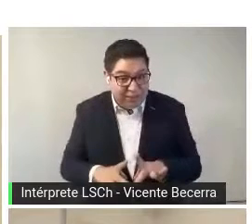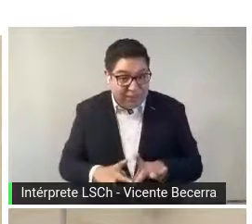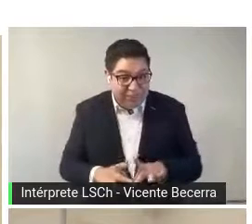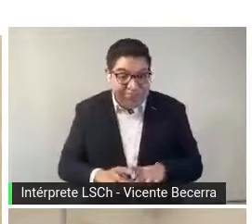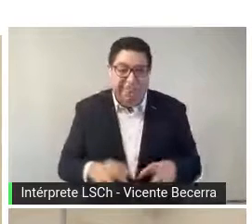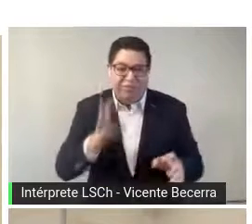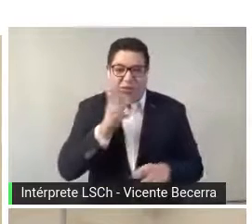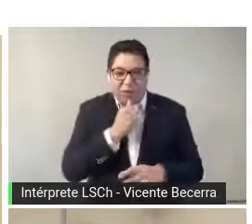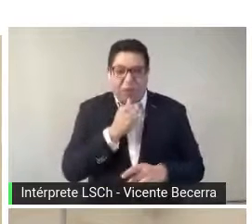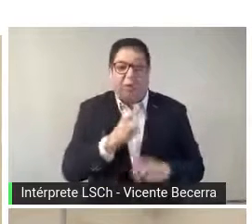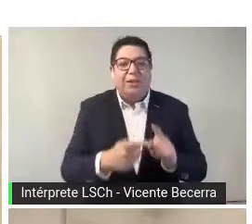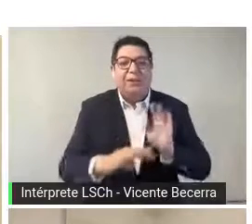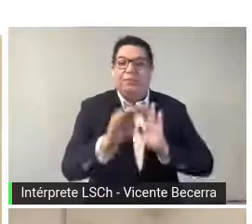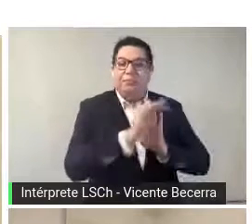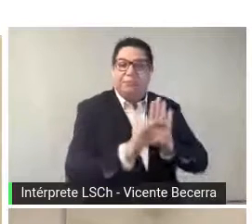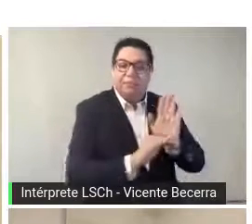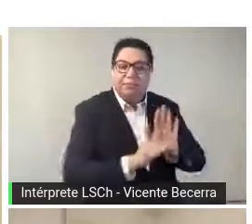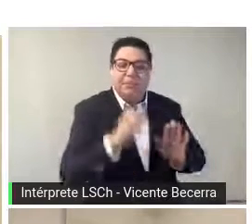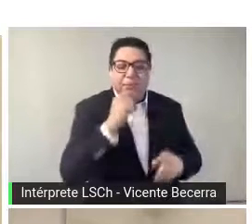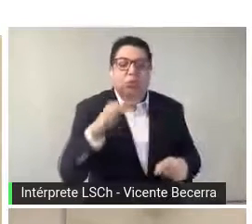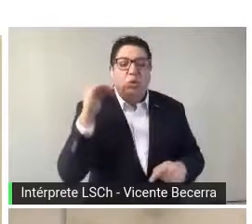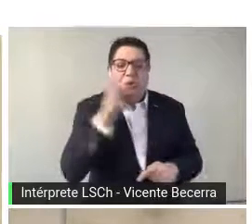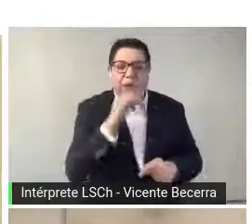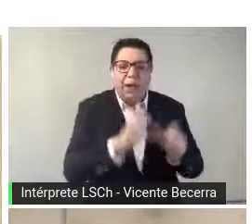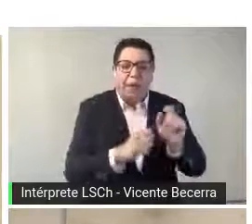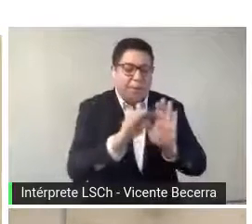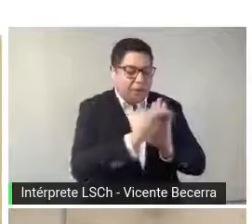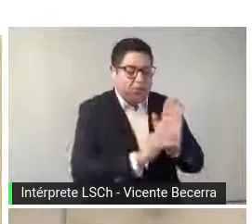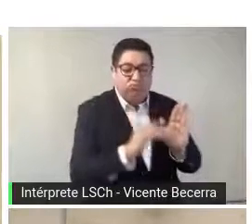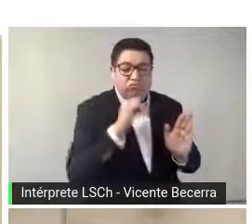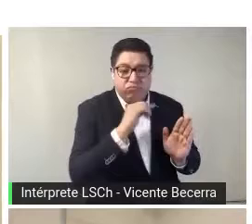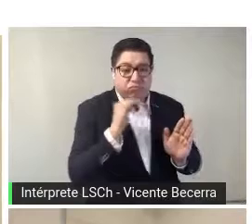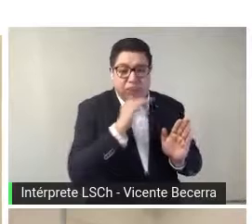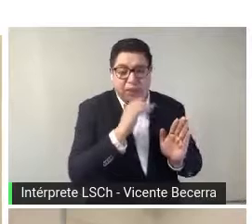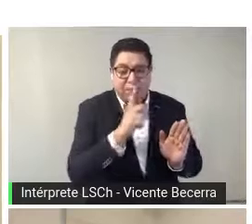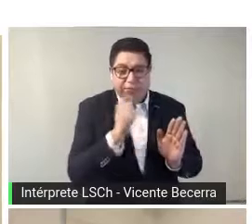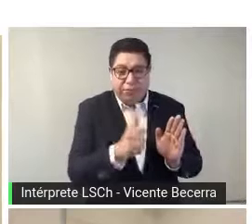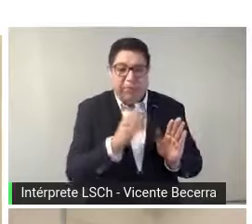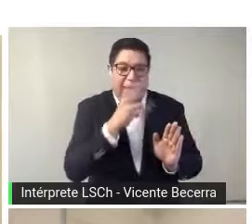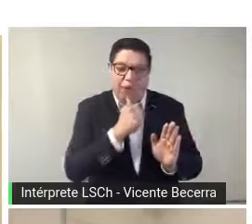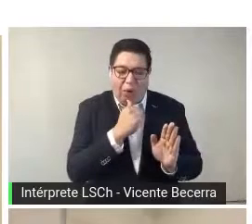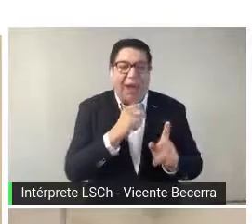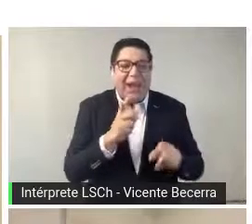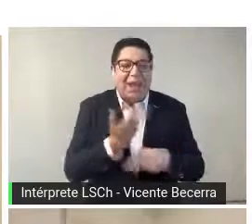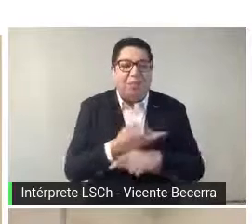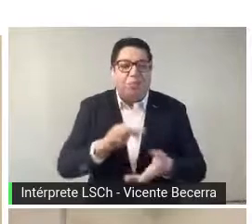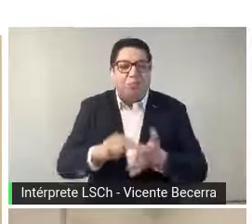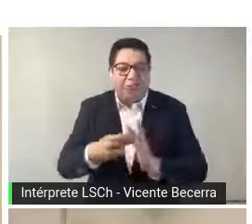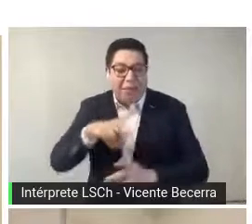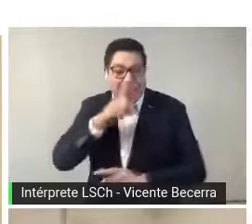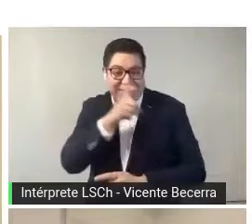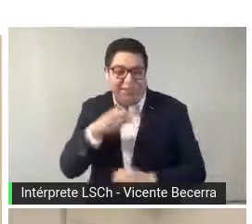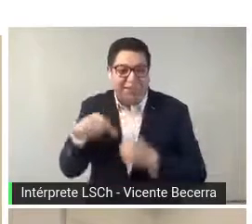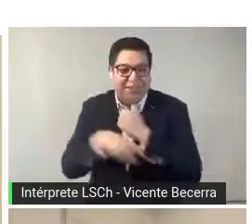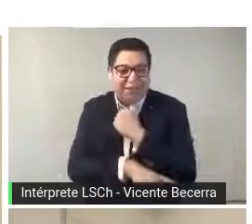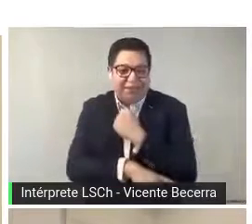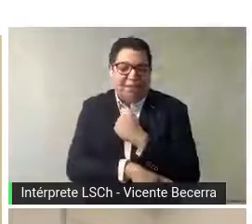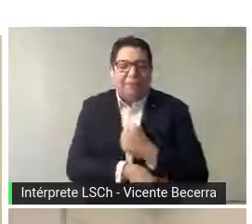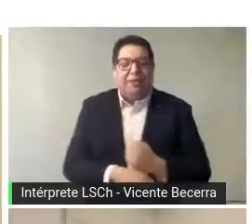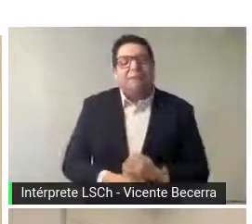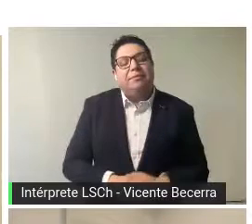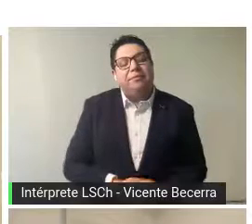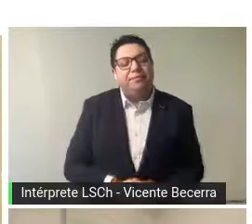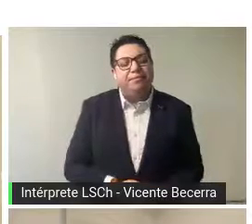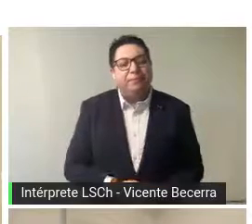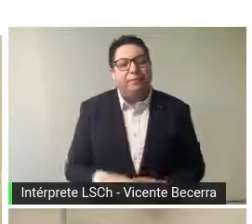políticas públicas no son medidas rápidas, no son medidas fáciles, los problemas son complejos, pero creo que es muy